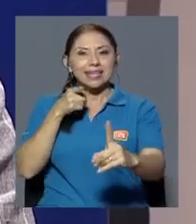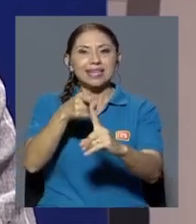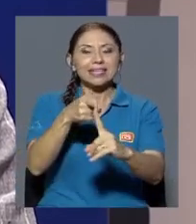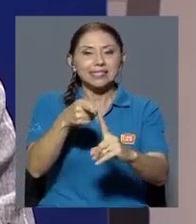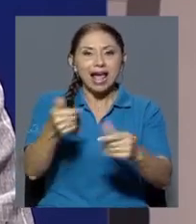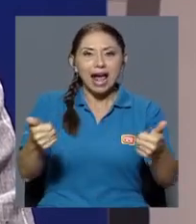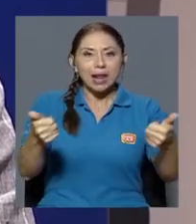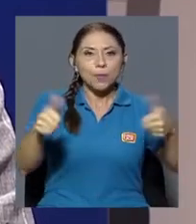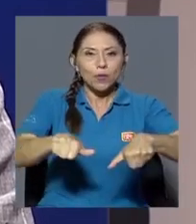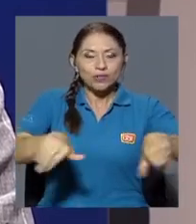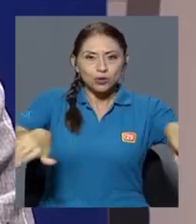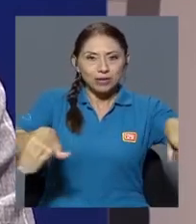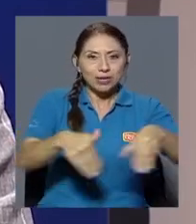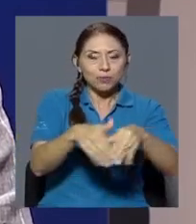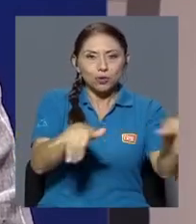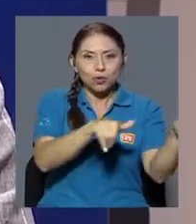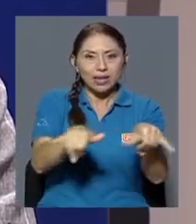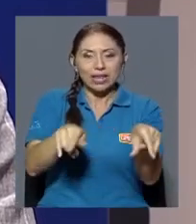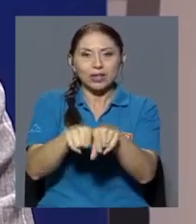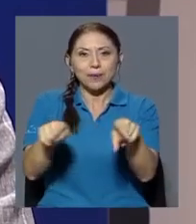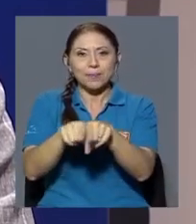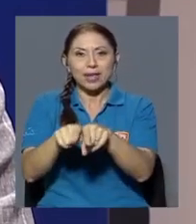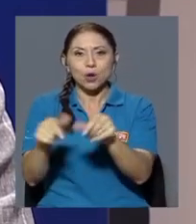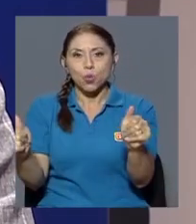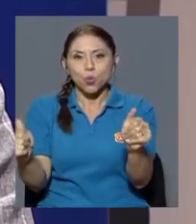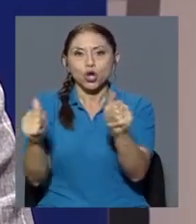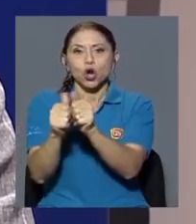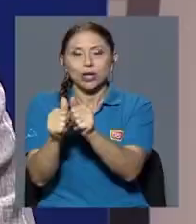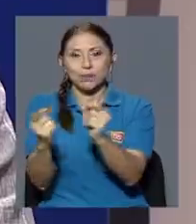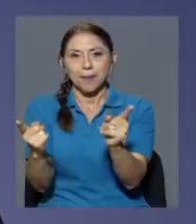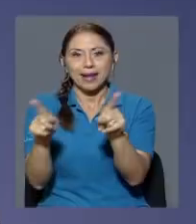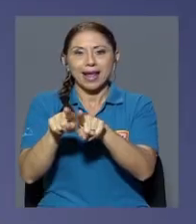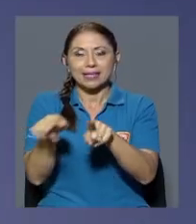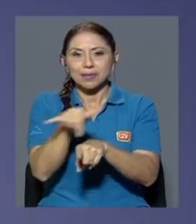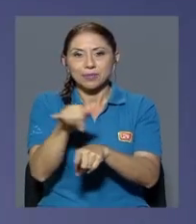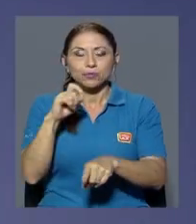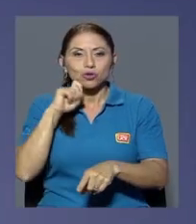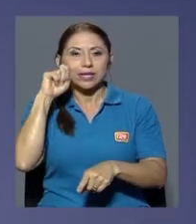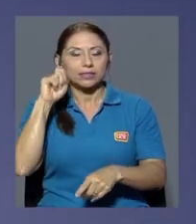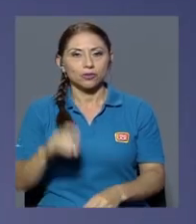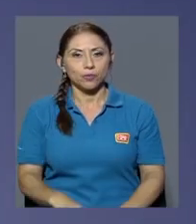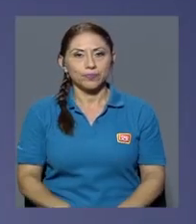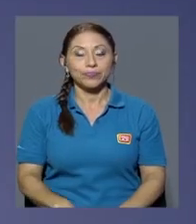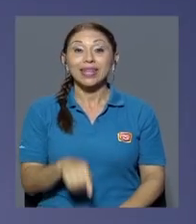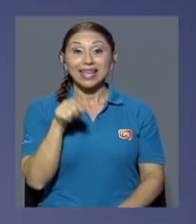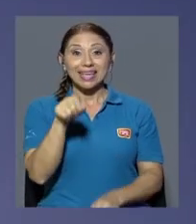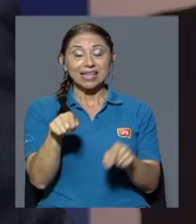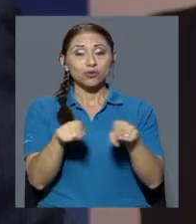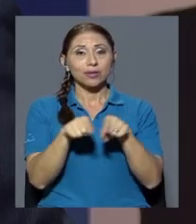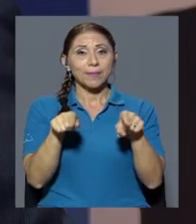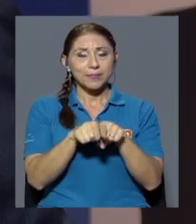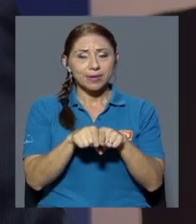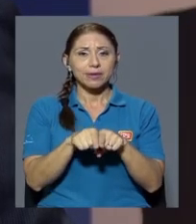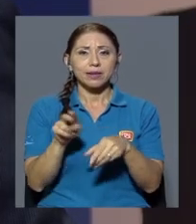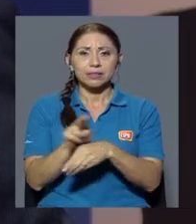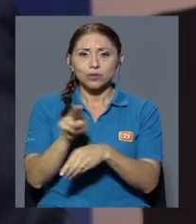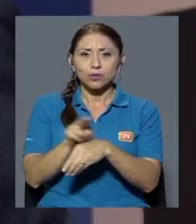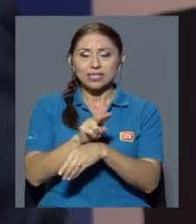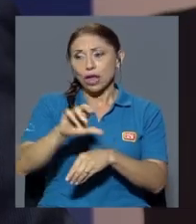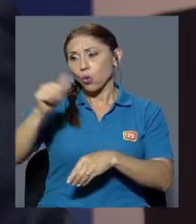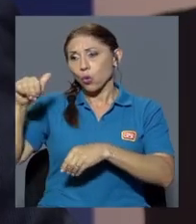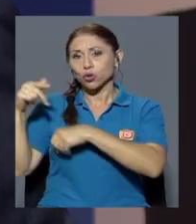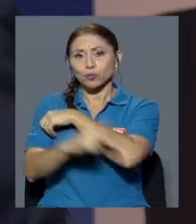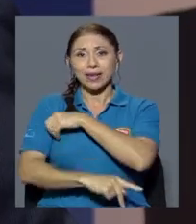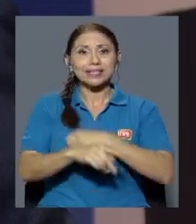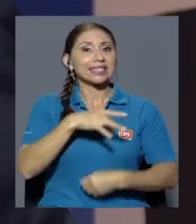tanto del matrimonio igualitario como de las uniones entre parejas del mismo sexo y eso también ha sido utilizado en otros